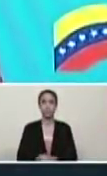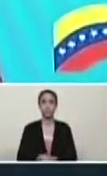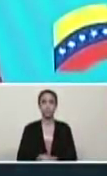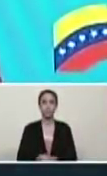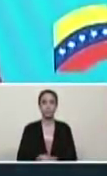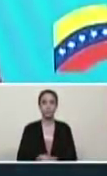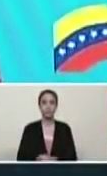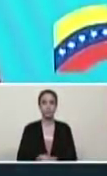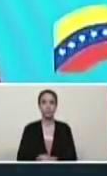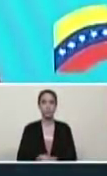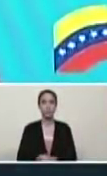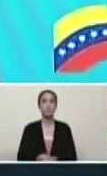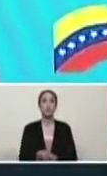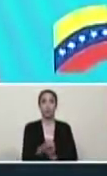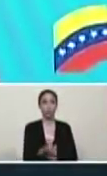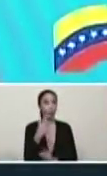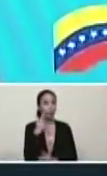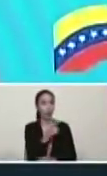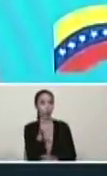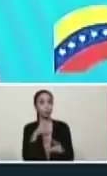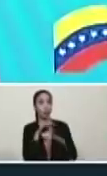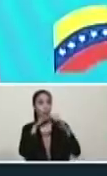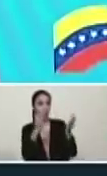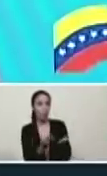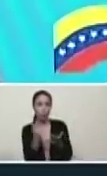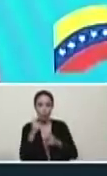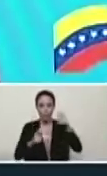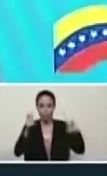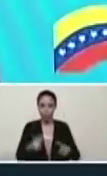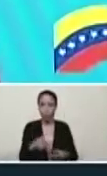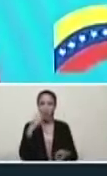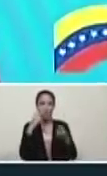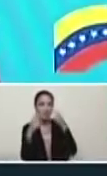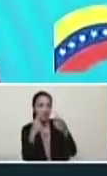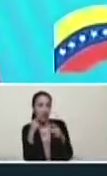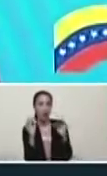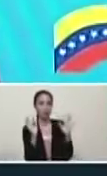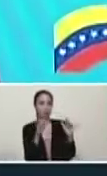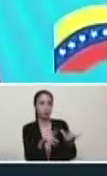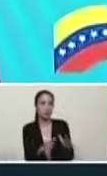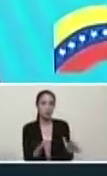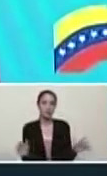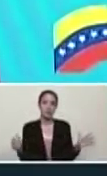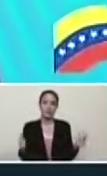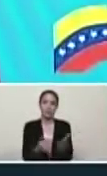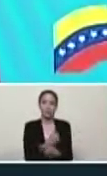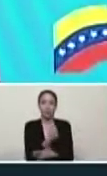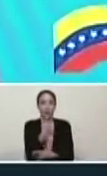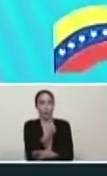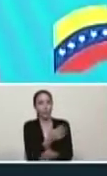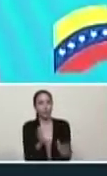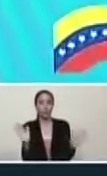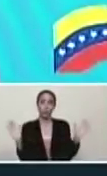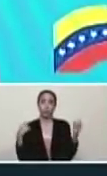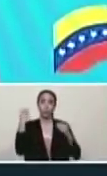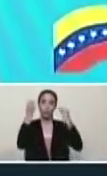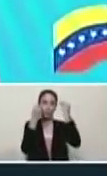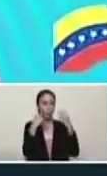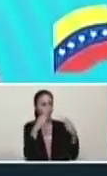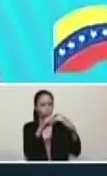de estos visitantes del mundo y yo dije, bueno, vale, quiero